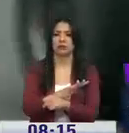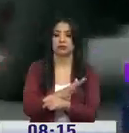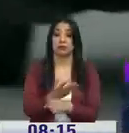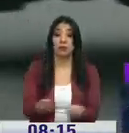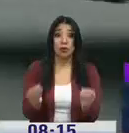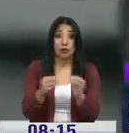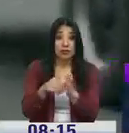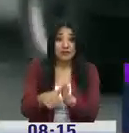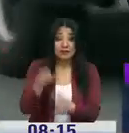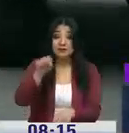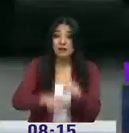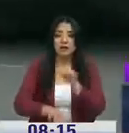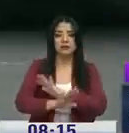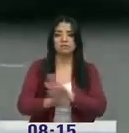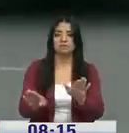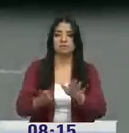en poco tiempo informó sofía